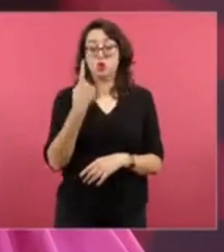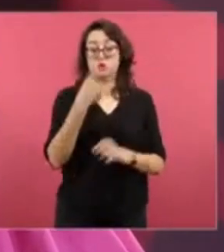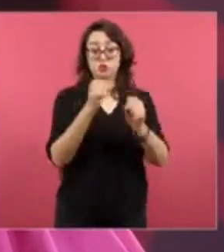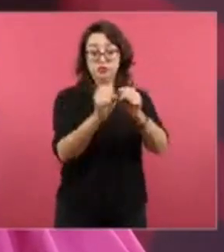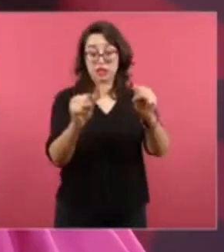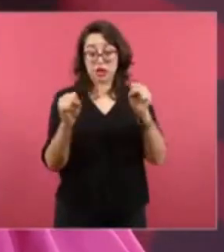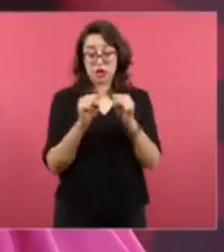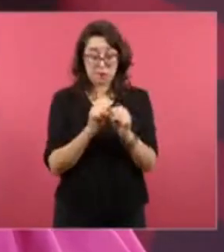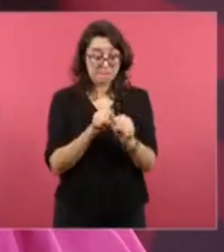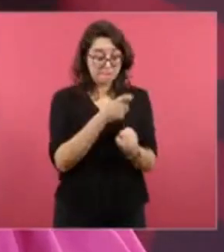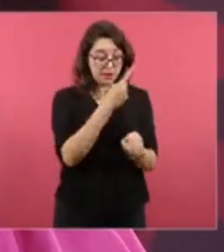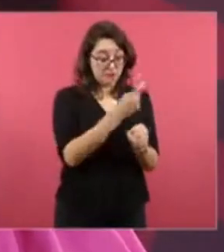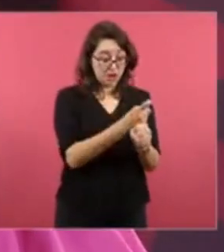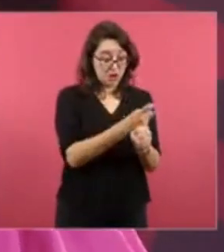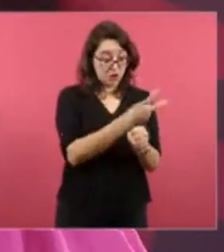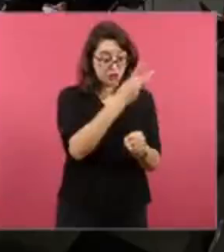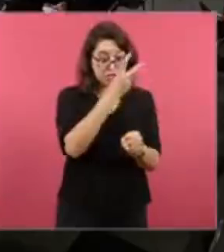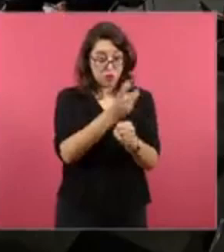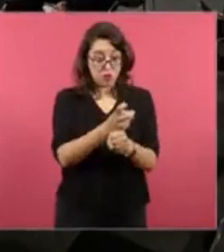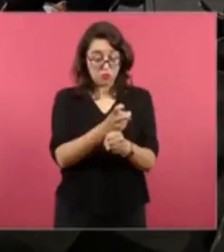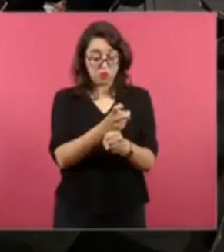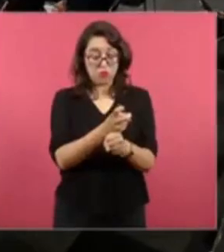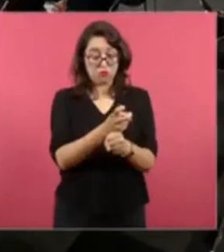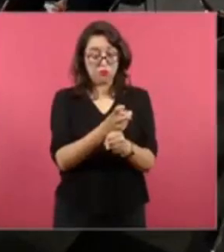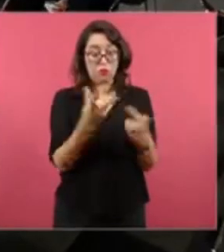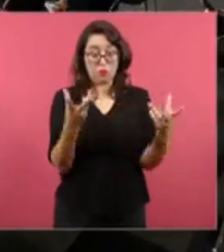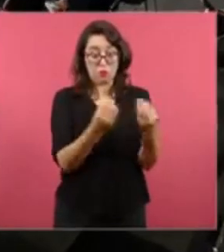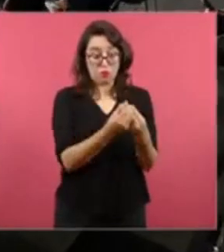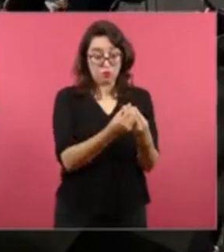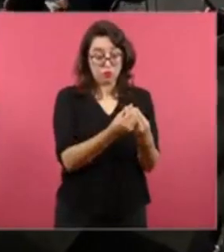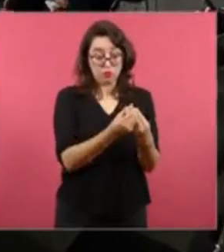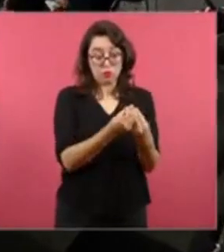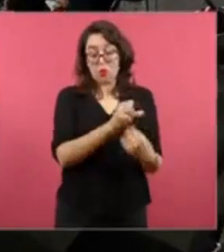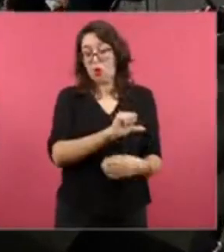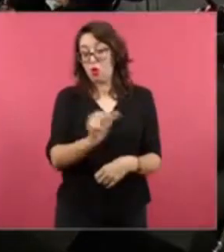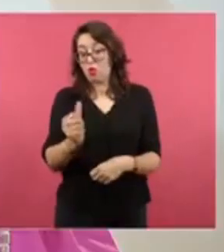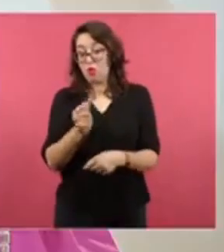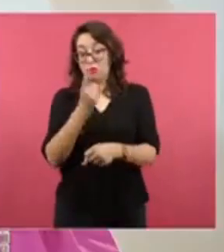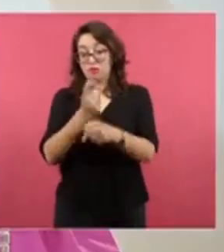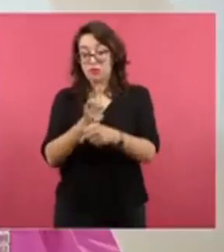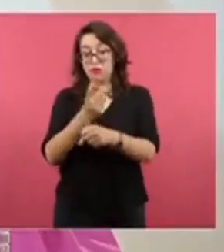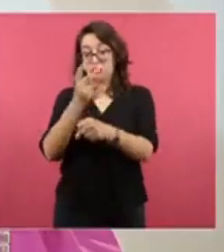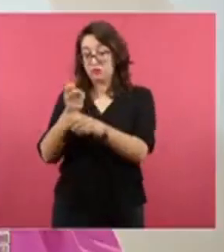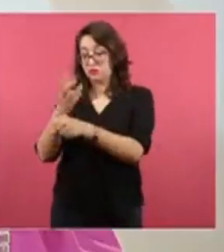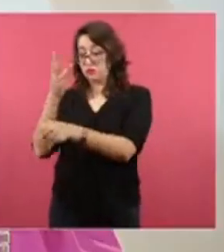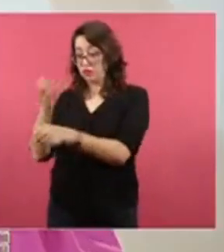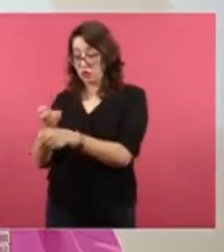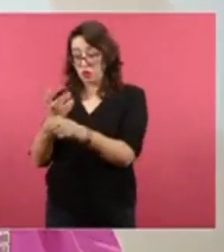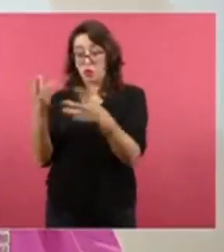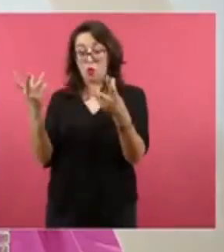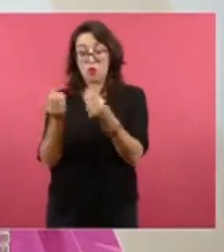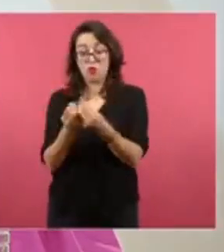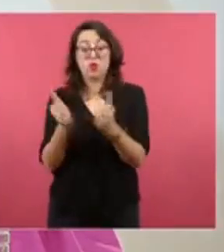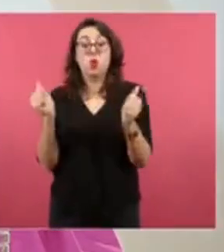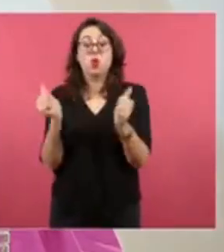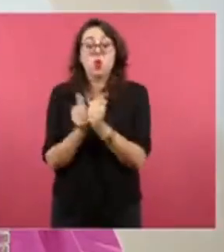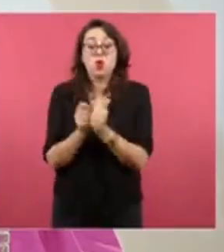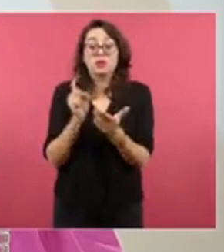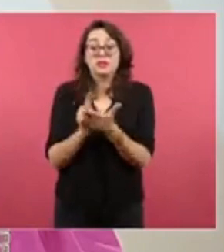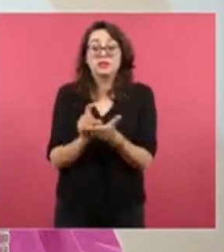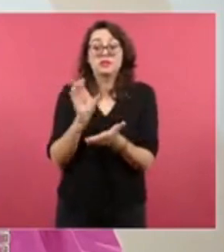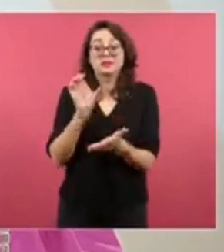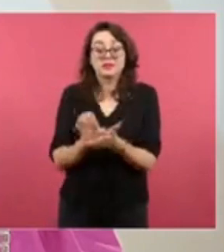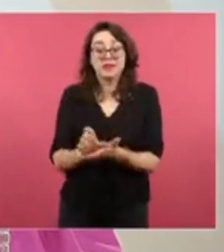aula, o hay maestras especialistas que tienen primero, segundo y tercero, como si fuera una aula multigrado, y forzosamente se tienen que trabajar